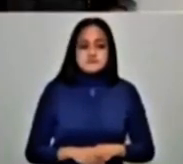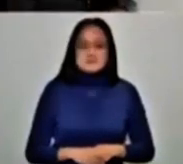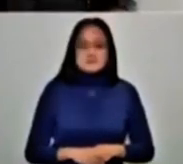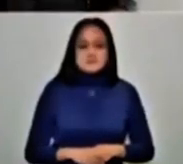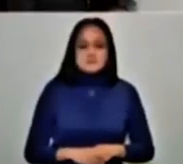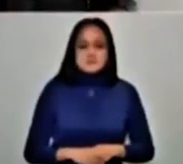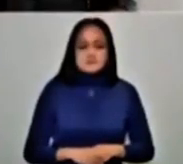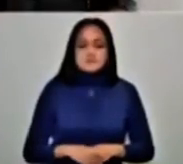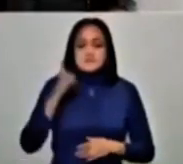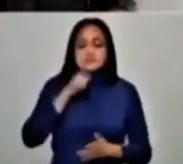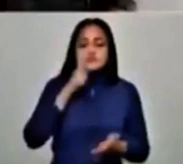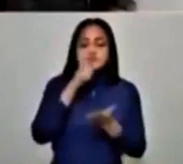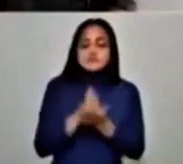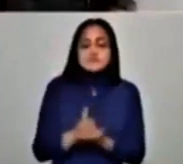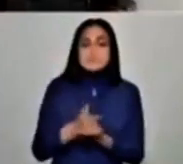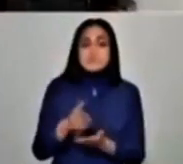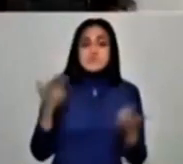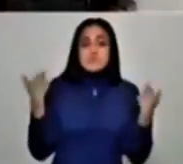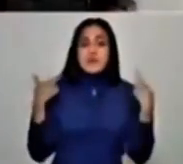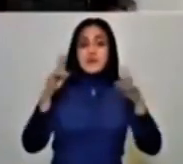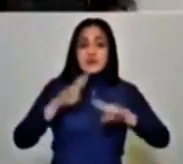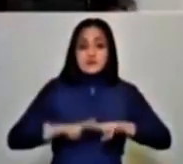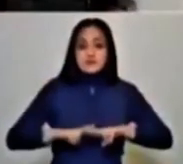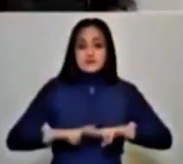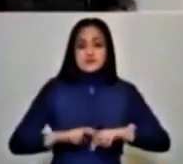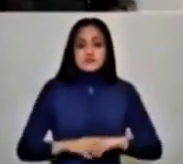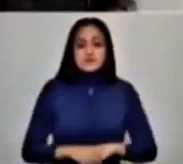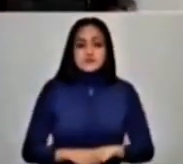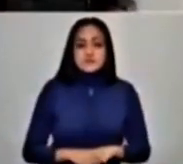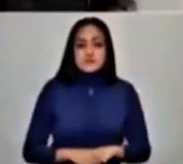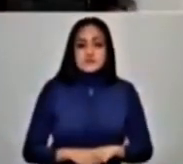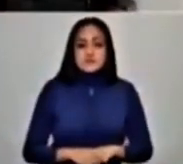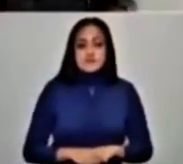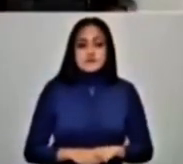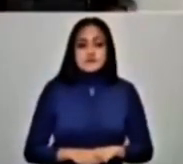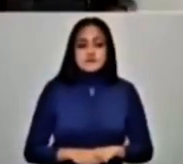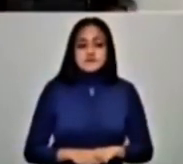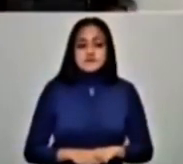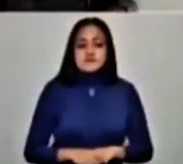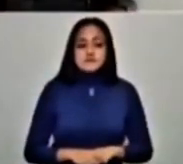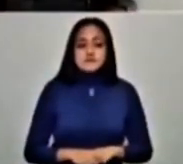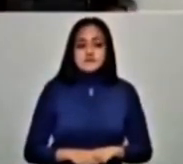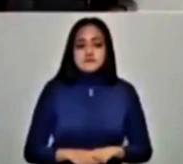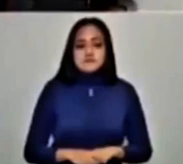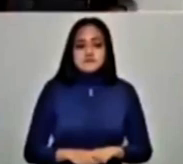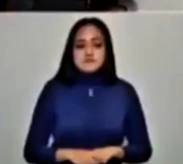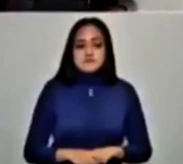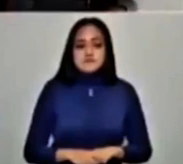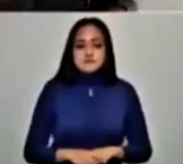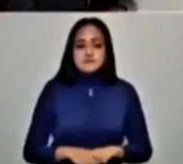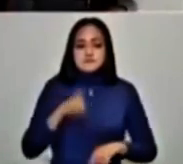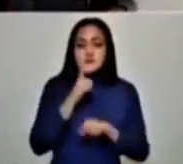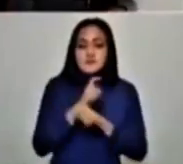señor? Así es, vete especificando. Sí. Porque si no te quedas en... Voy a explicar la primera parte, que son los